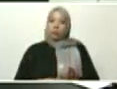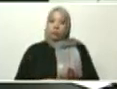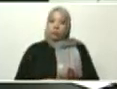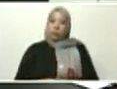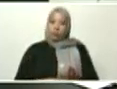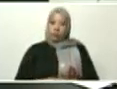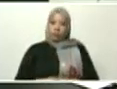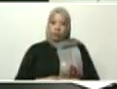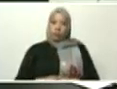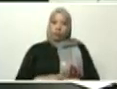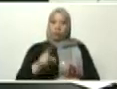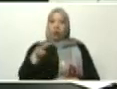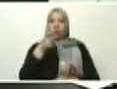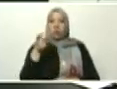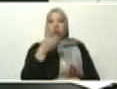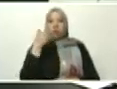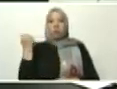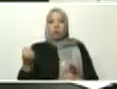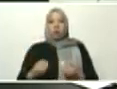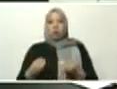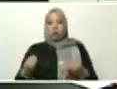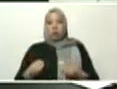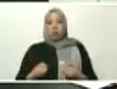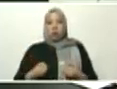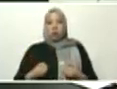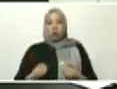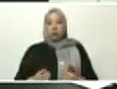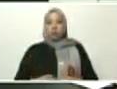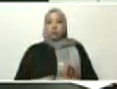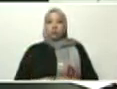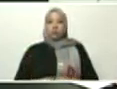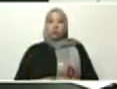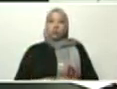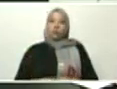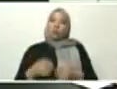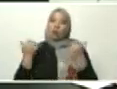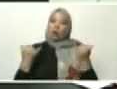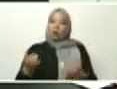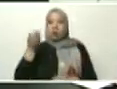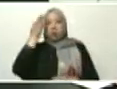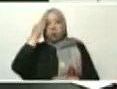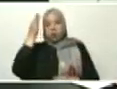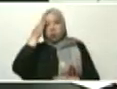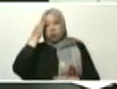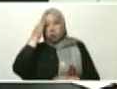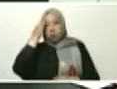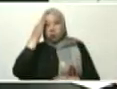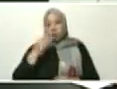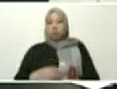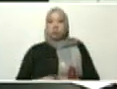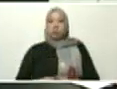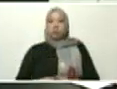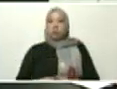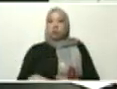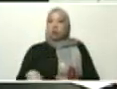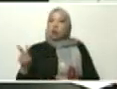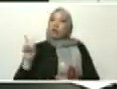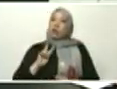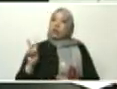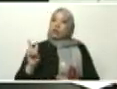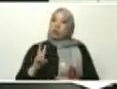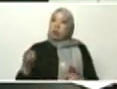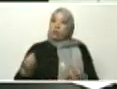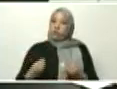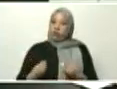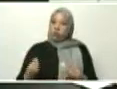escape, fueron a buscar mejor vida en el exterior. Y que ya saben cómo es la cosa en el exterior. Aquí en Venezuela siempre